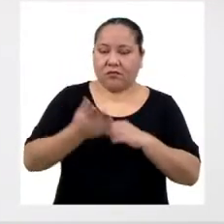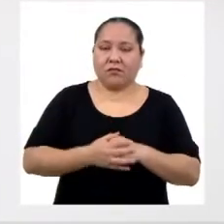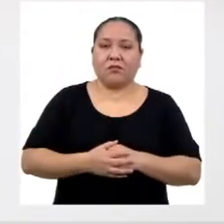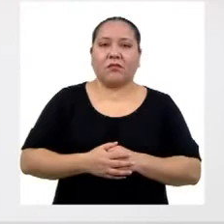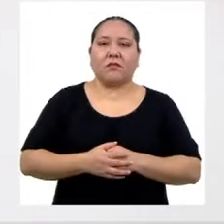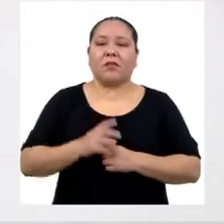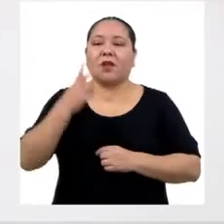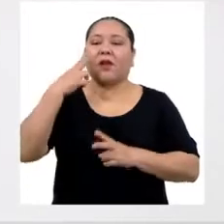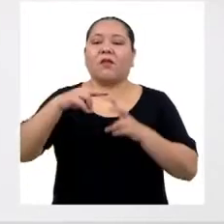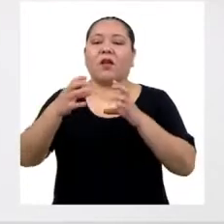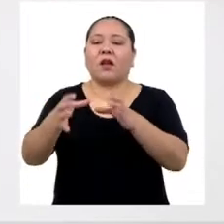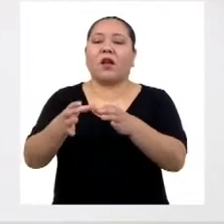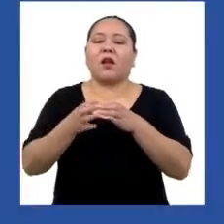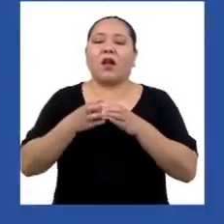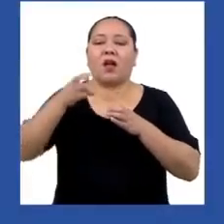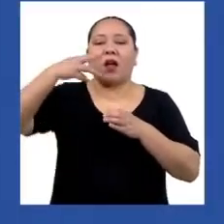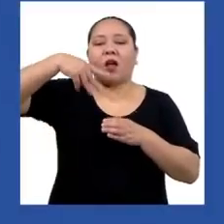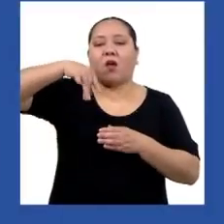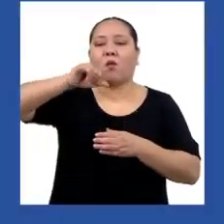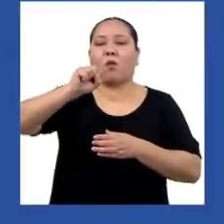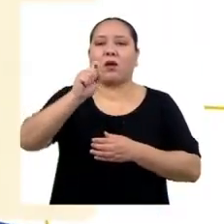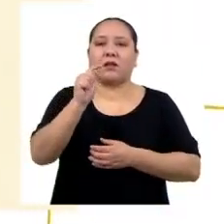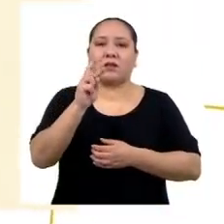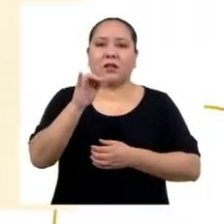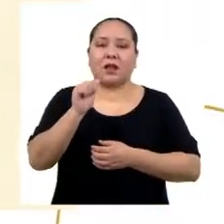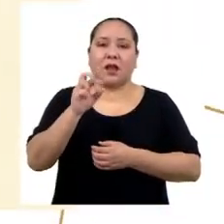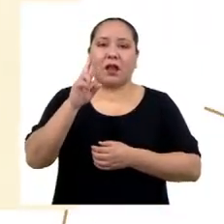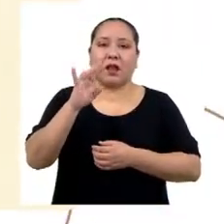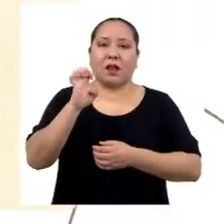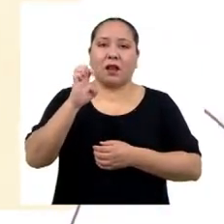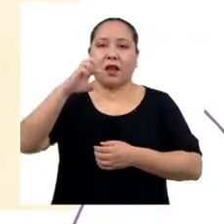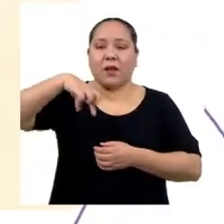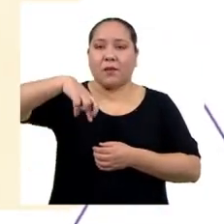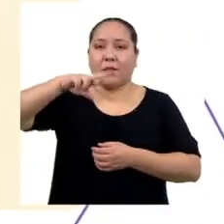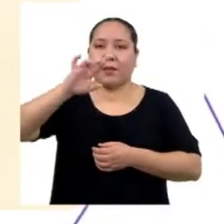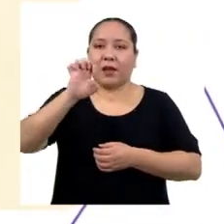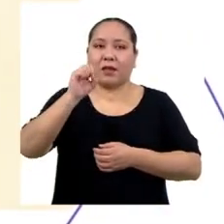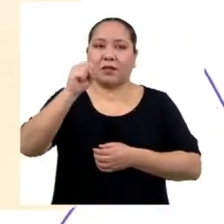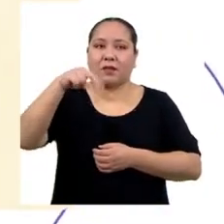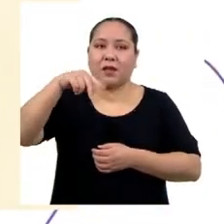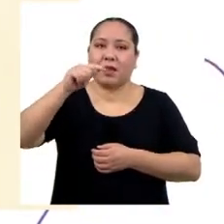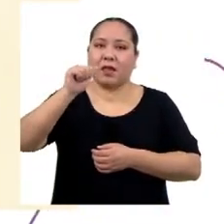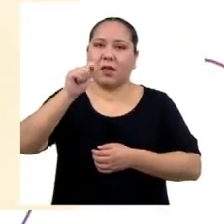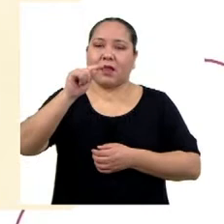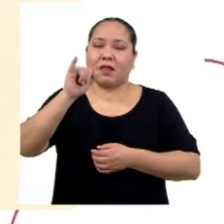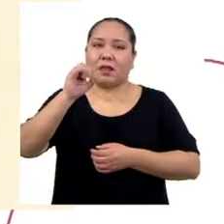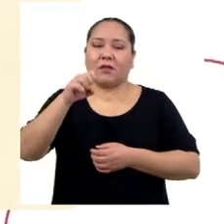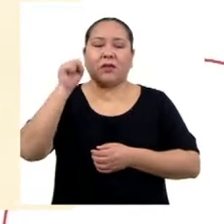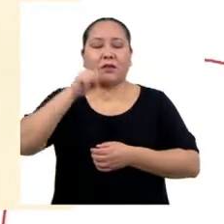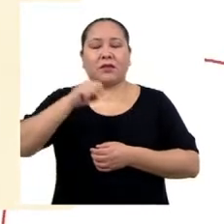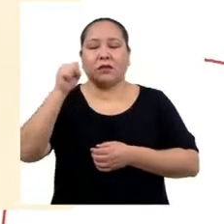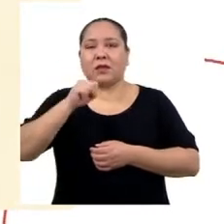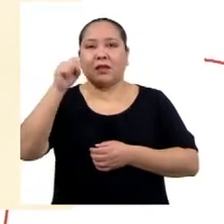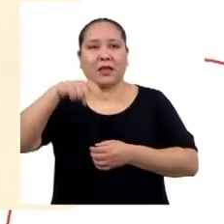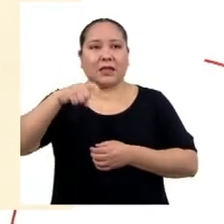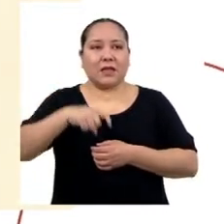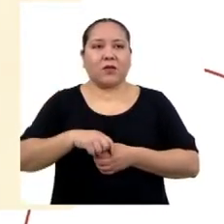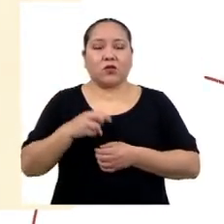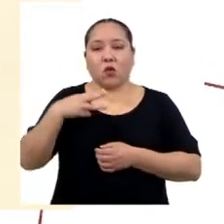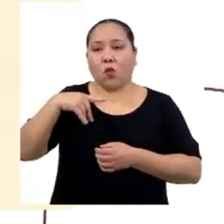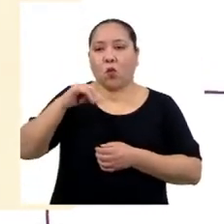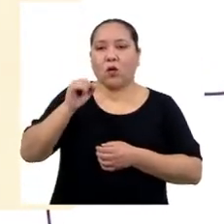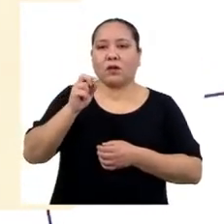una muestra representativa. Claro, necesitamos hacer un muestreo, porque